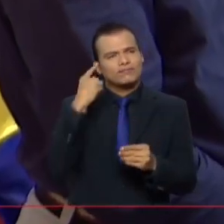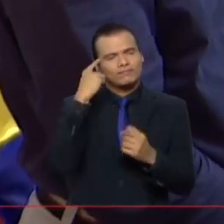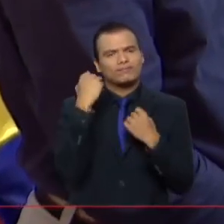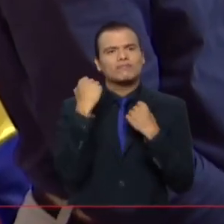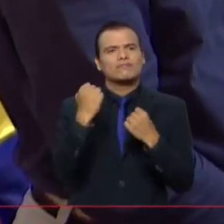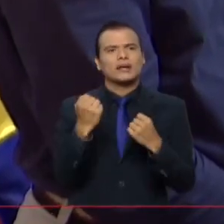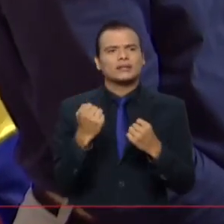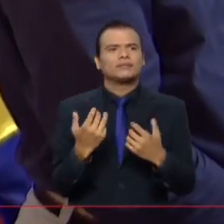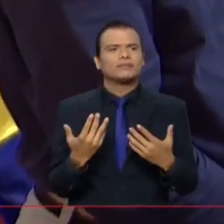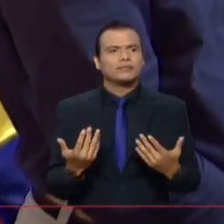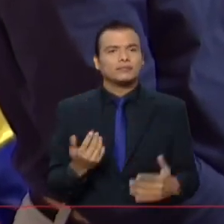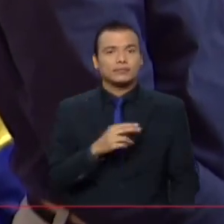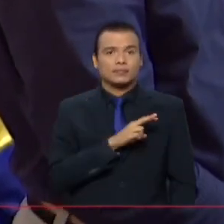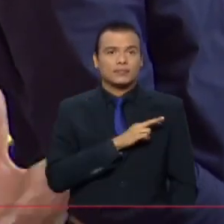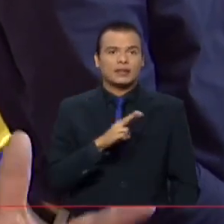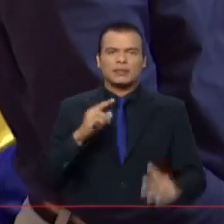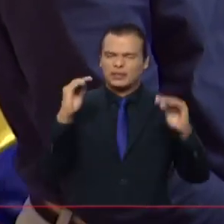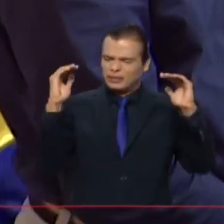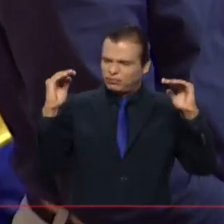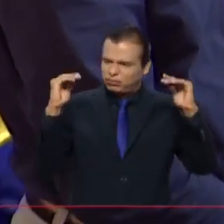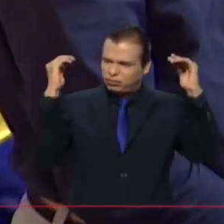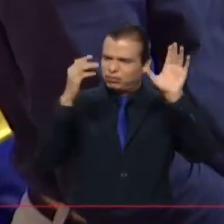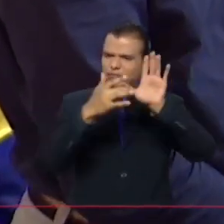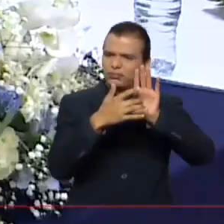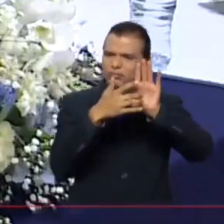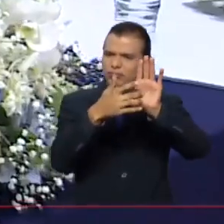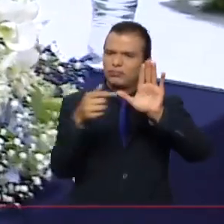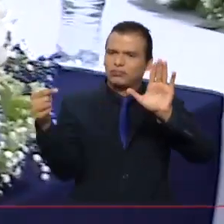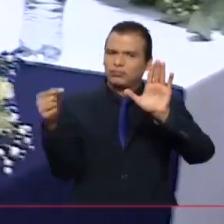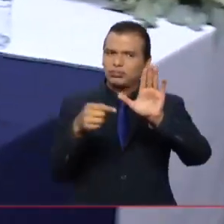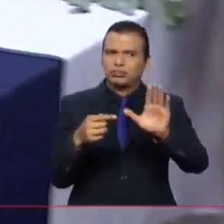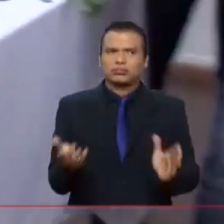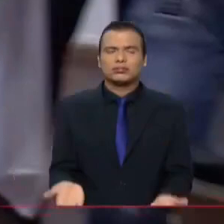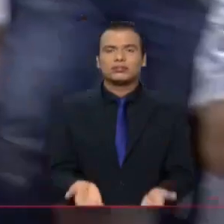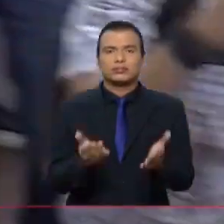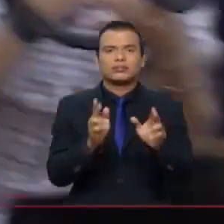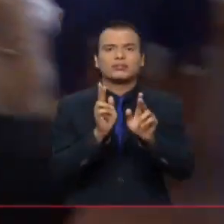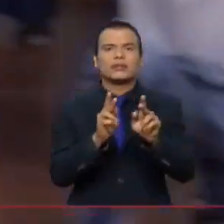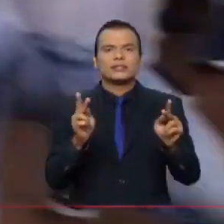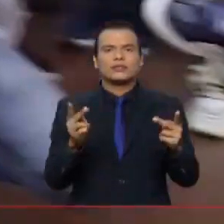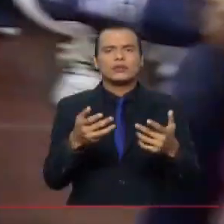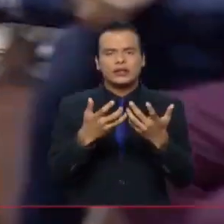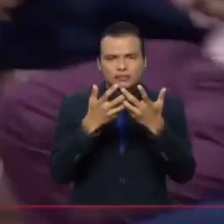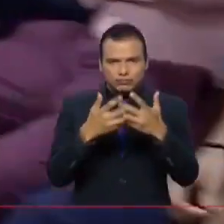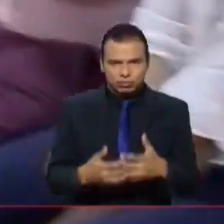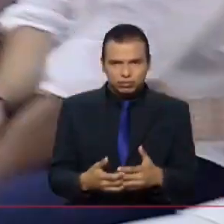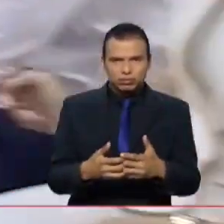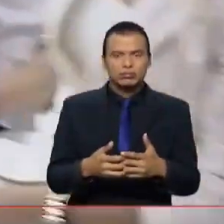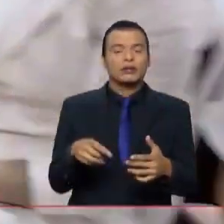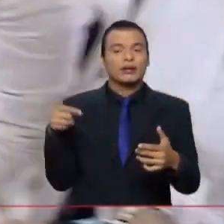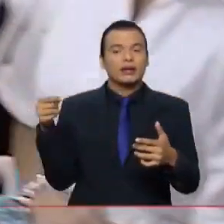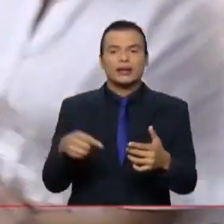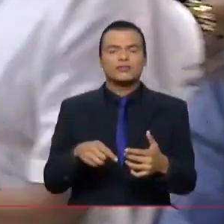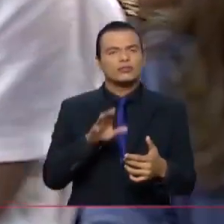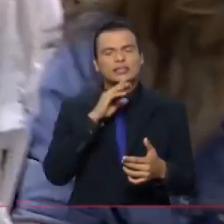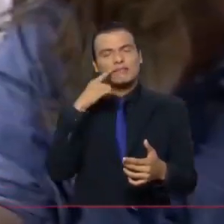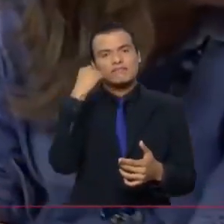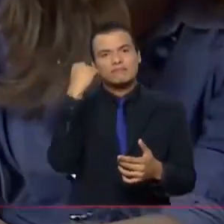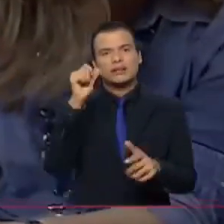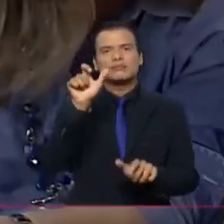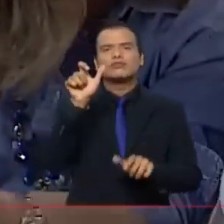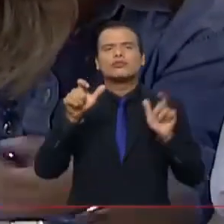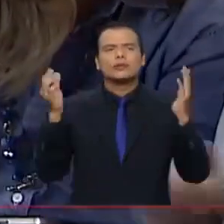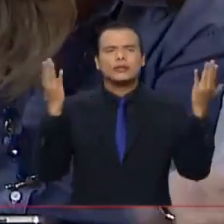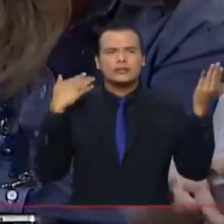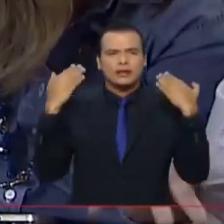del Cauca sea ese primer departamento que le entrega a Colombia, no campesinos, sino empresarios del campo. Nos esperan 4 años de